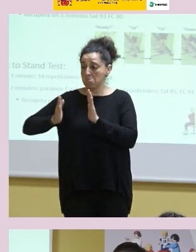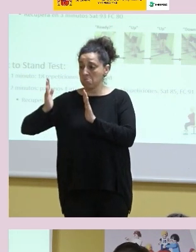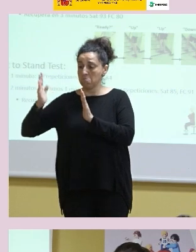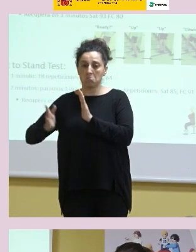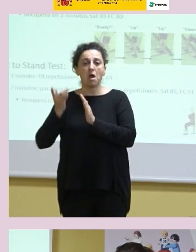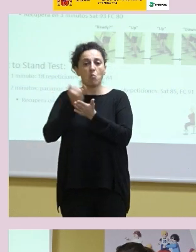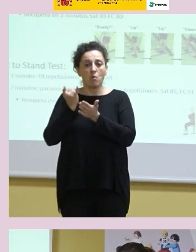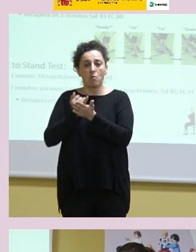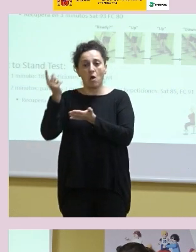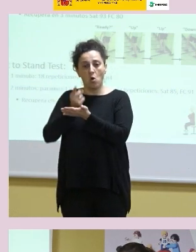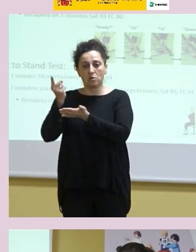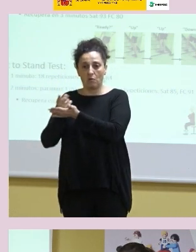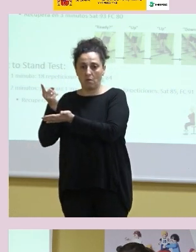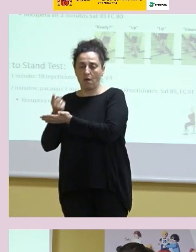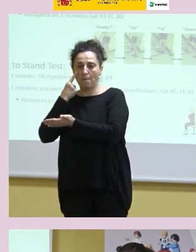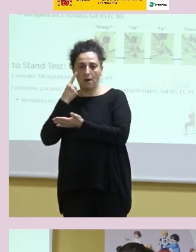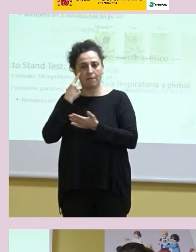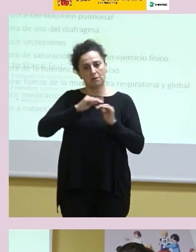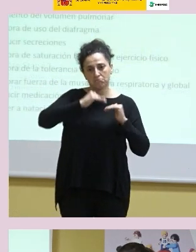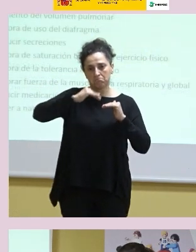de las diferentes sesiones.